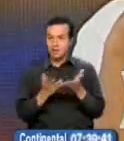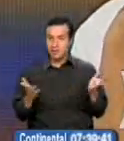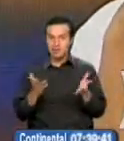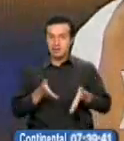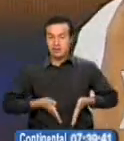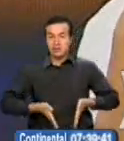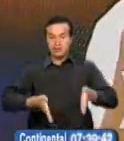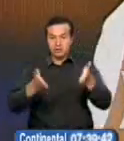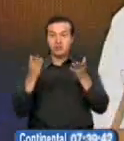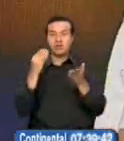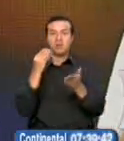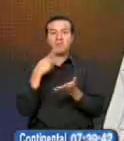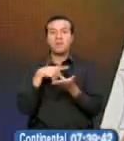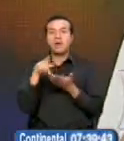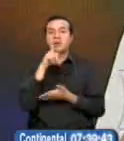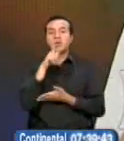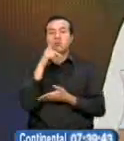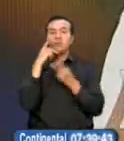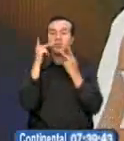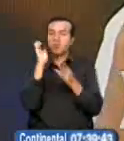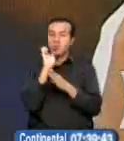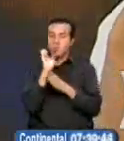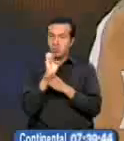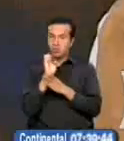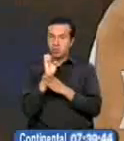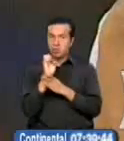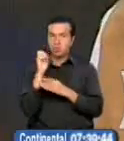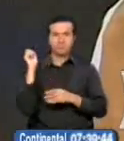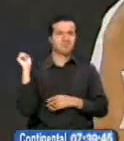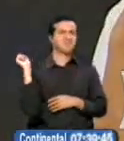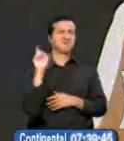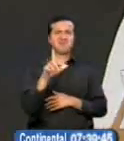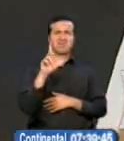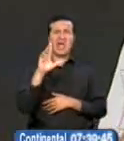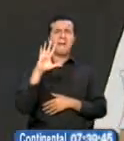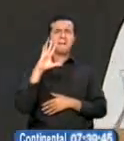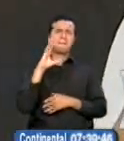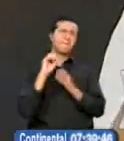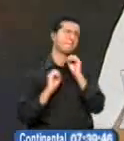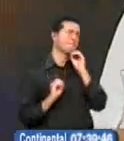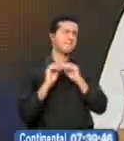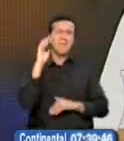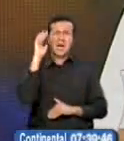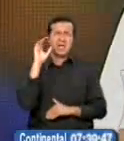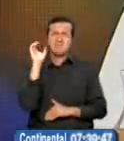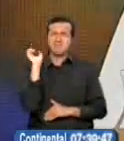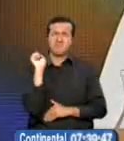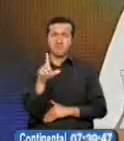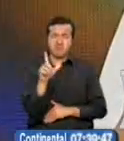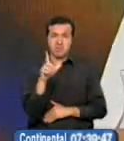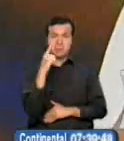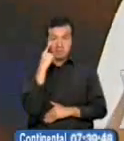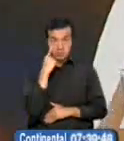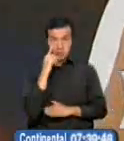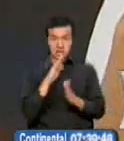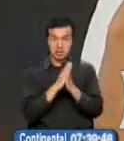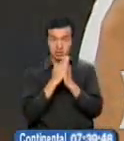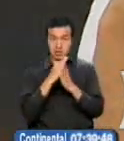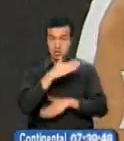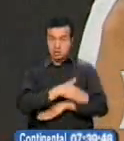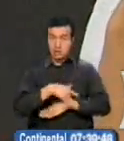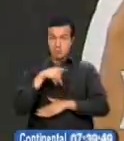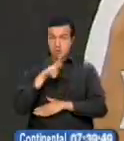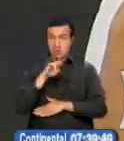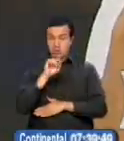por ahí la perimetral pagada por el pueblo ecuatoriano y se le multiplica por 5 o 6 veces los terrenos. Si no, lean el libro El lleve de la perimetral